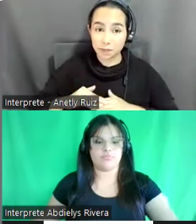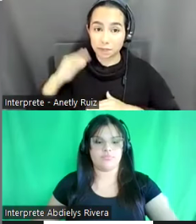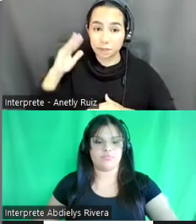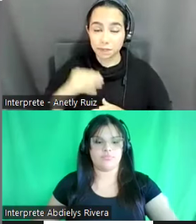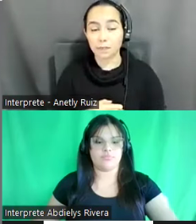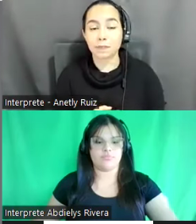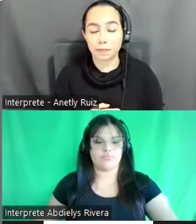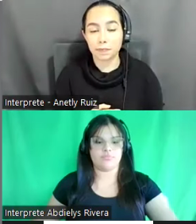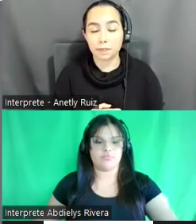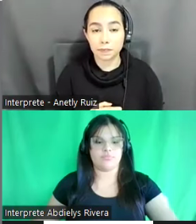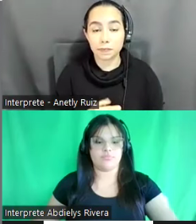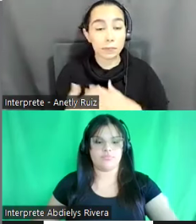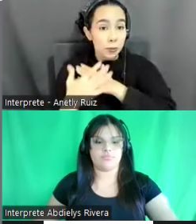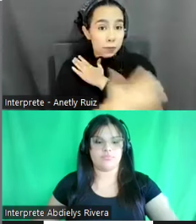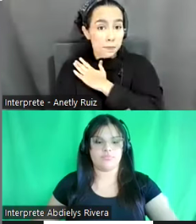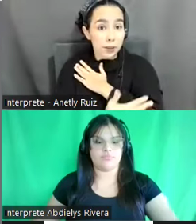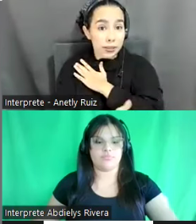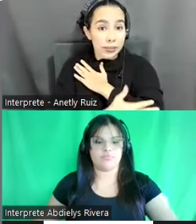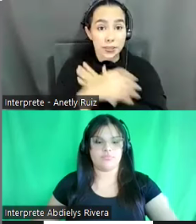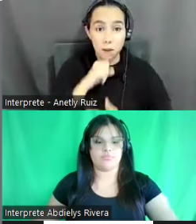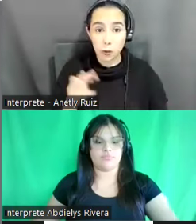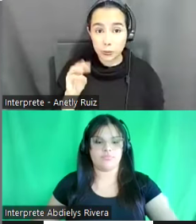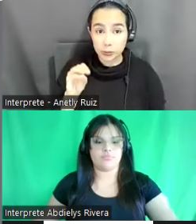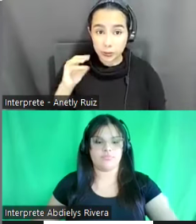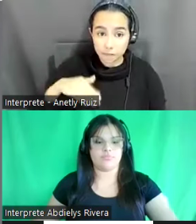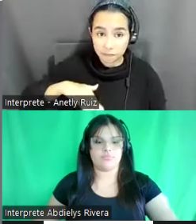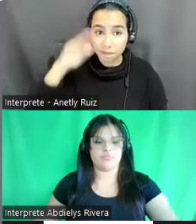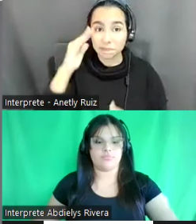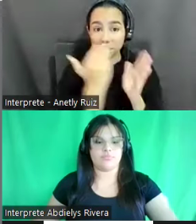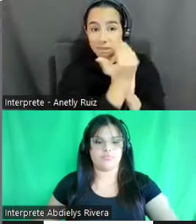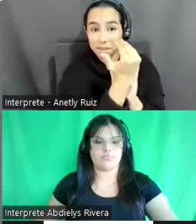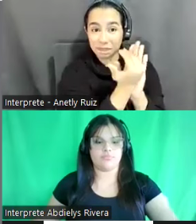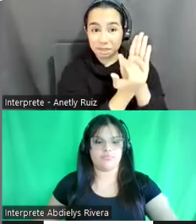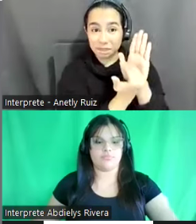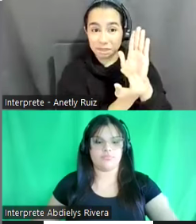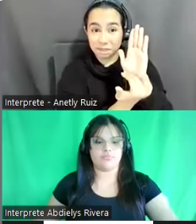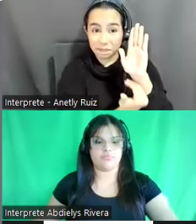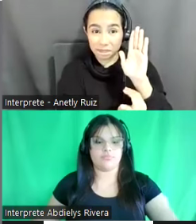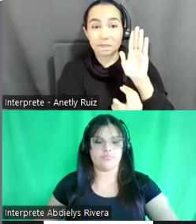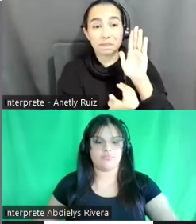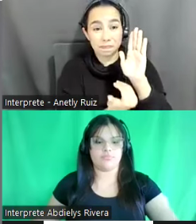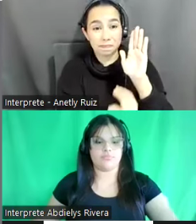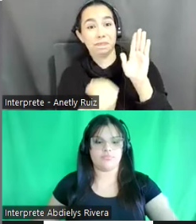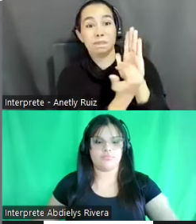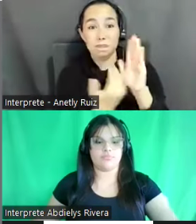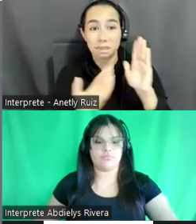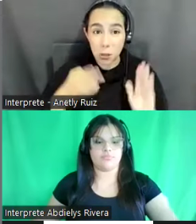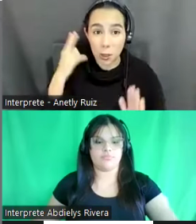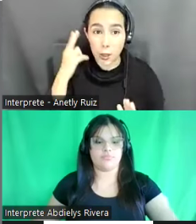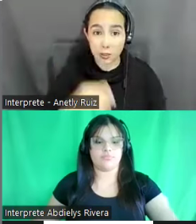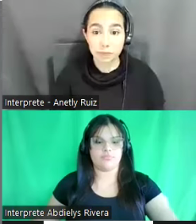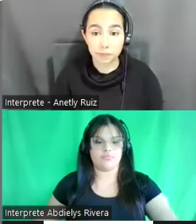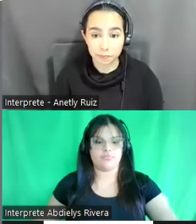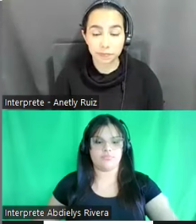la población de 60 años o más. De este 28%, la